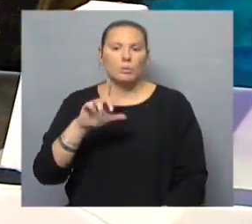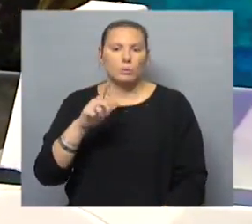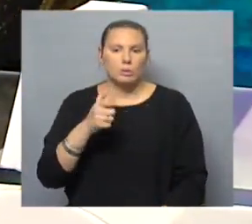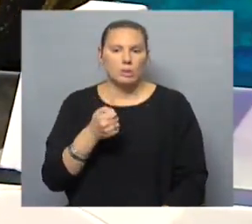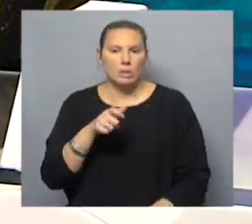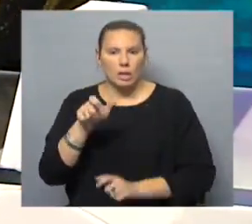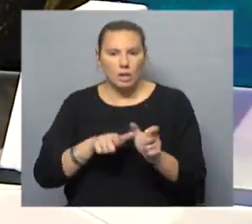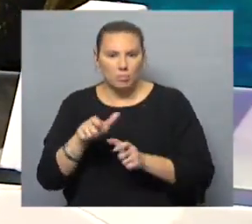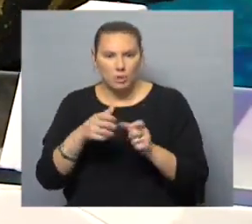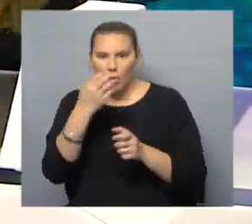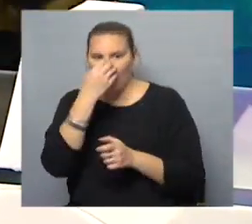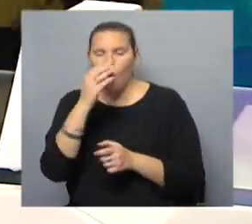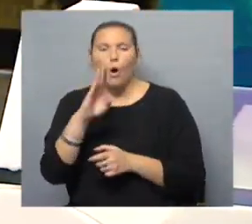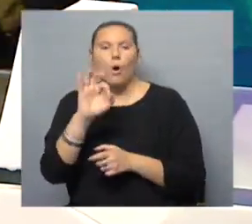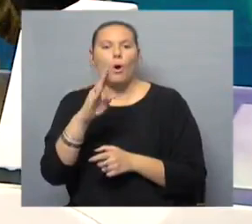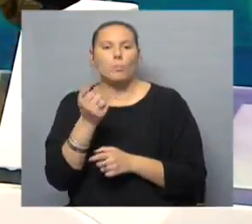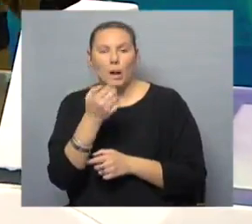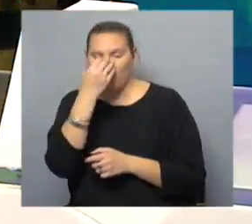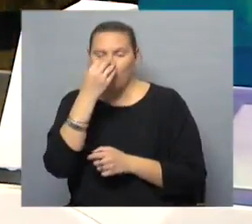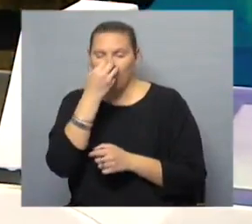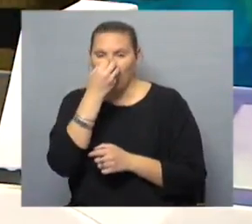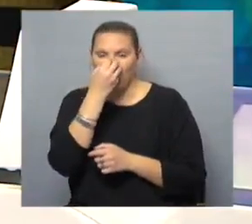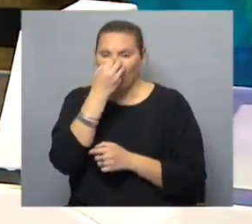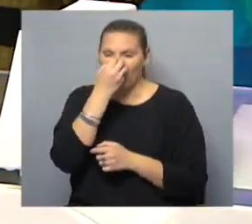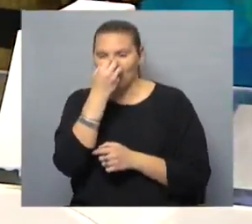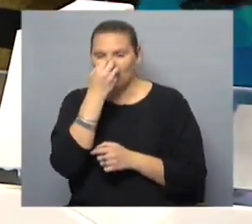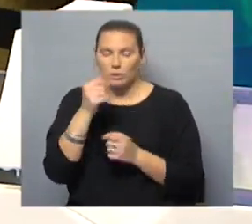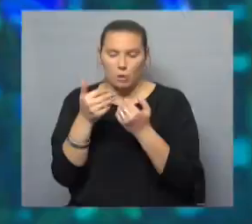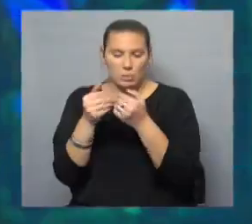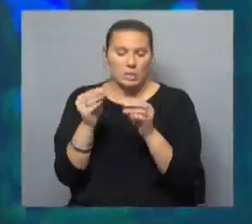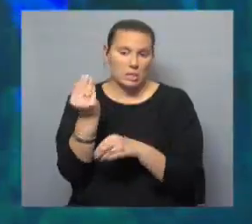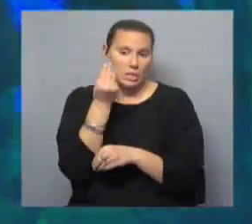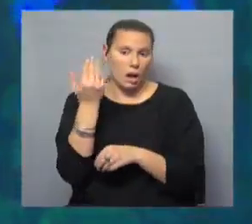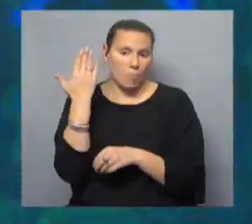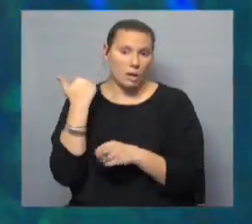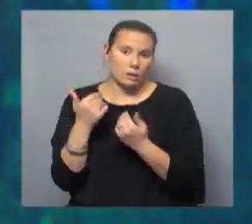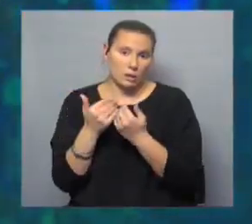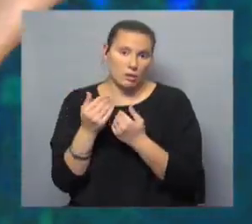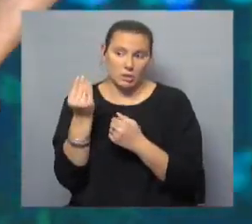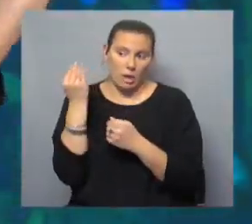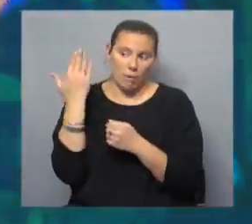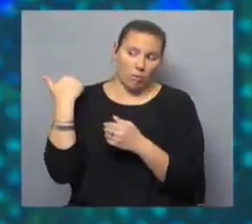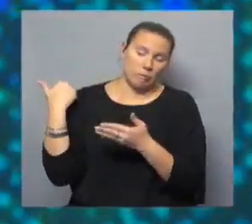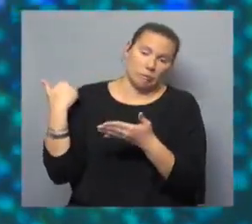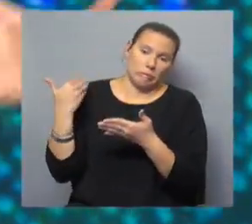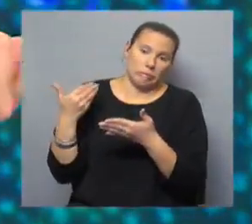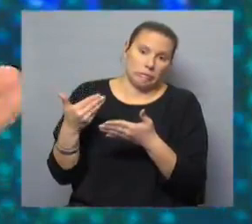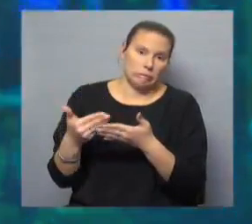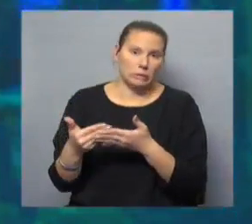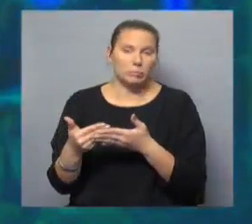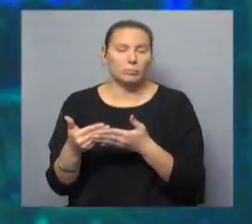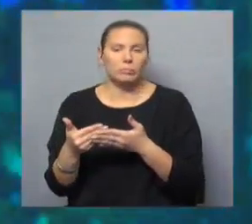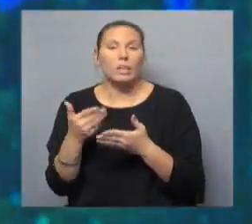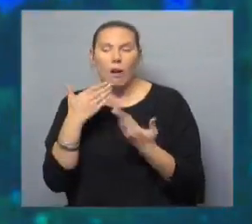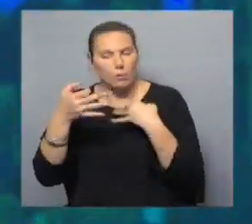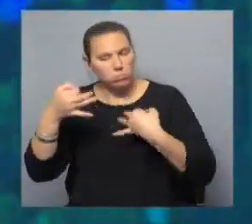de Opa Payasos. Compañía Opa Payasos. Que aparte, a partir del sábado pasado, digamos, desde el sábado pasado, hablemos bien,